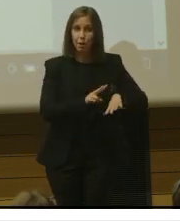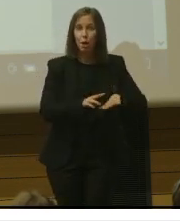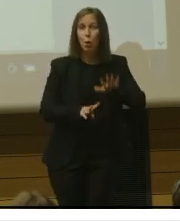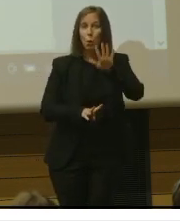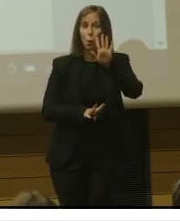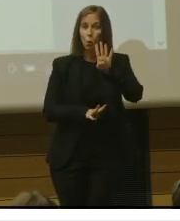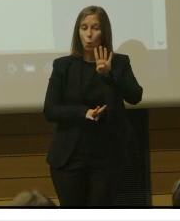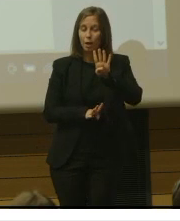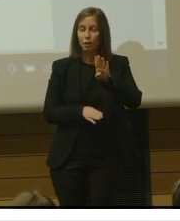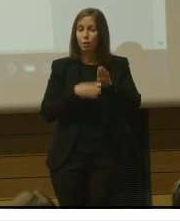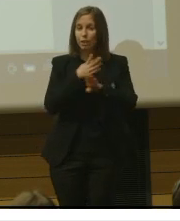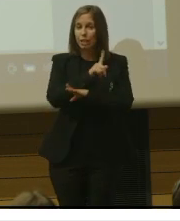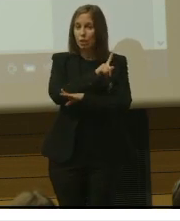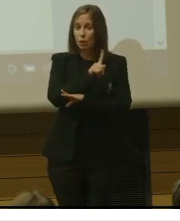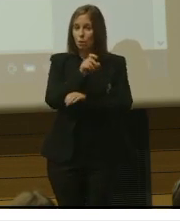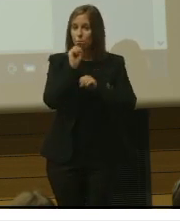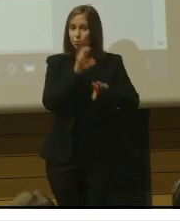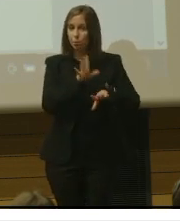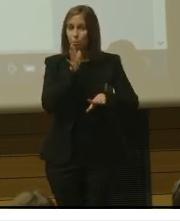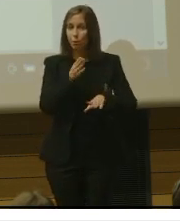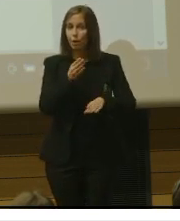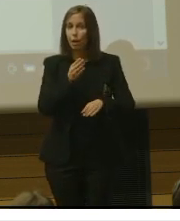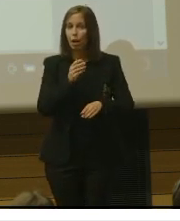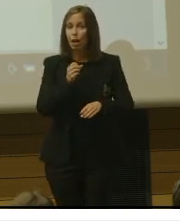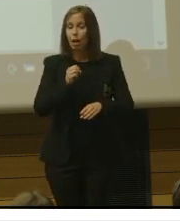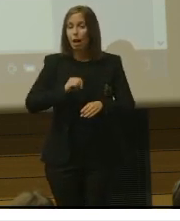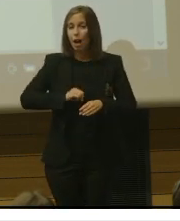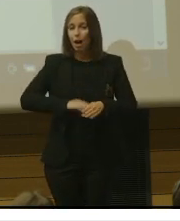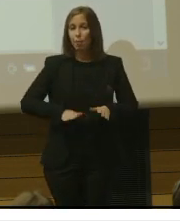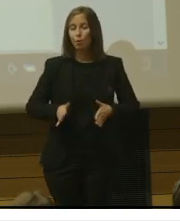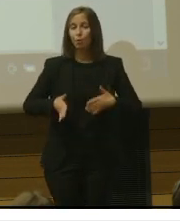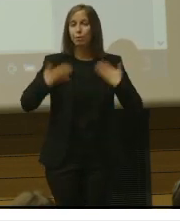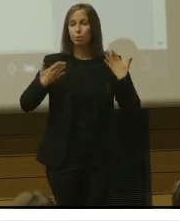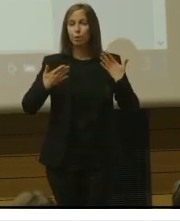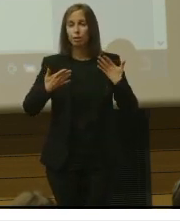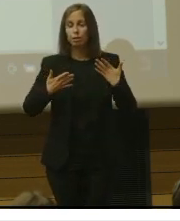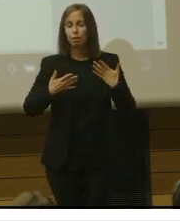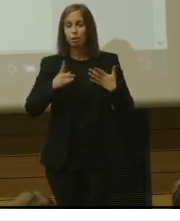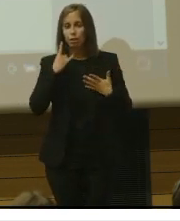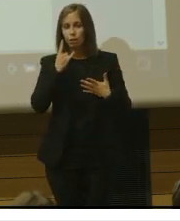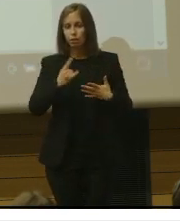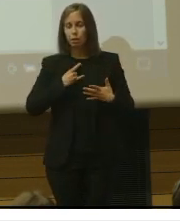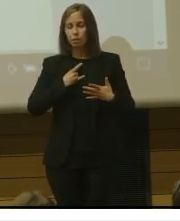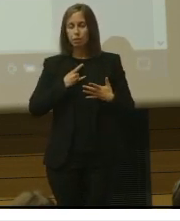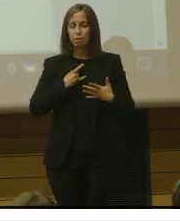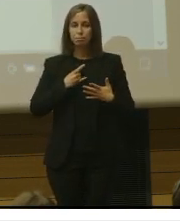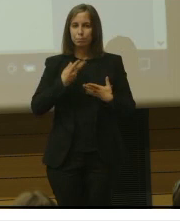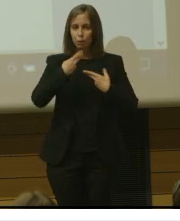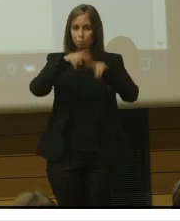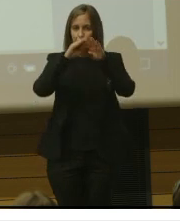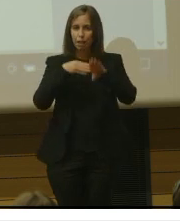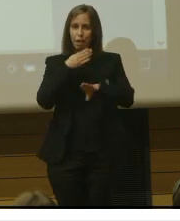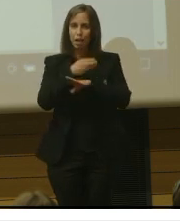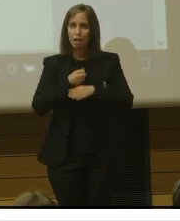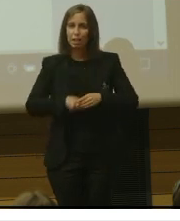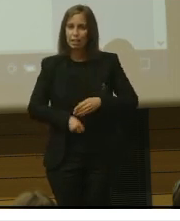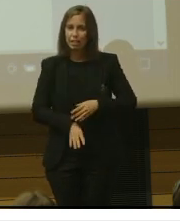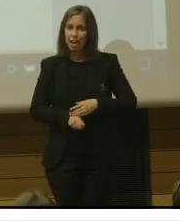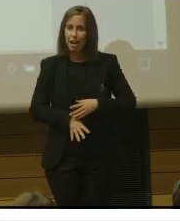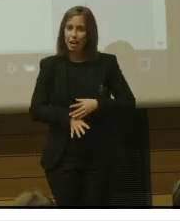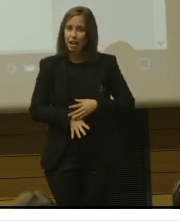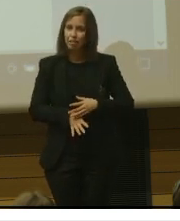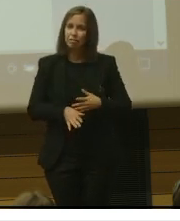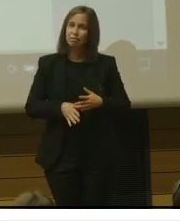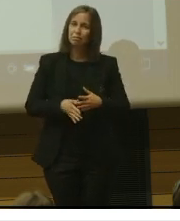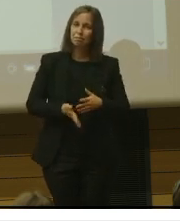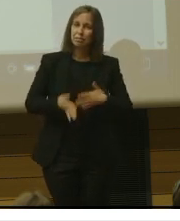dejan de acudir por que sufren un aborto espontáneo o nos llaman, oye, he ido al hospital, me ha pasado esto, he tenido un sangrado, me van a programar un aborto esta semana,